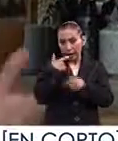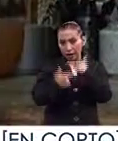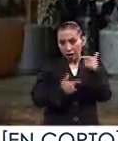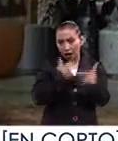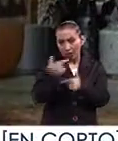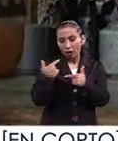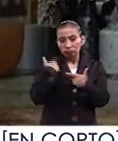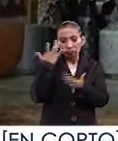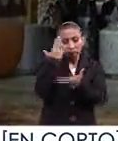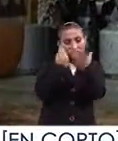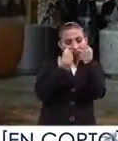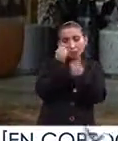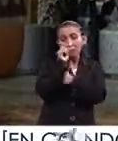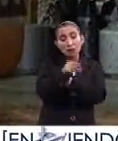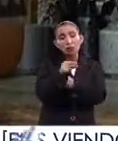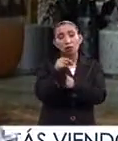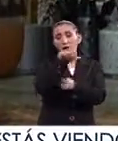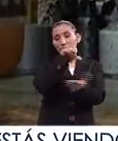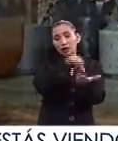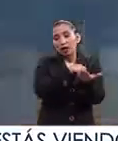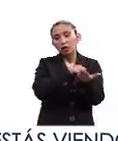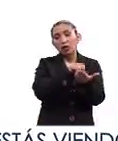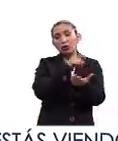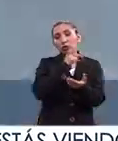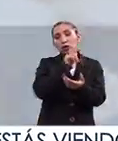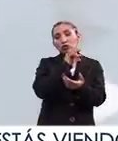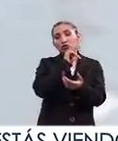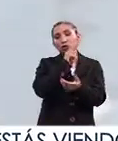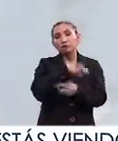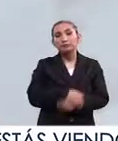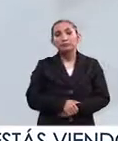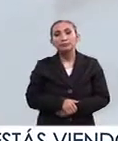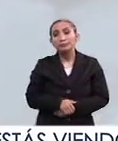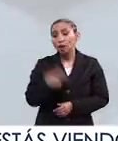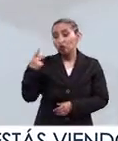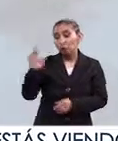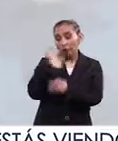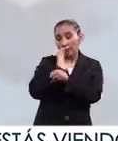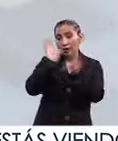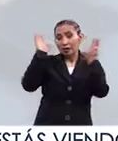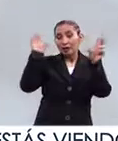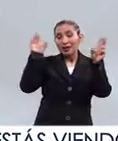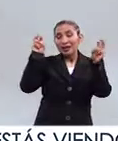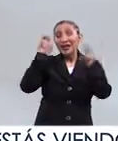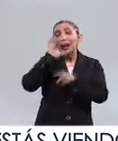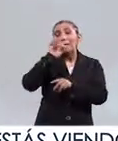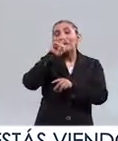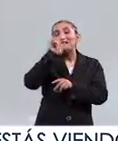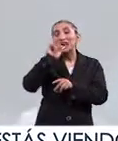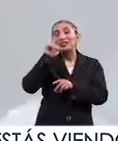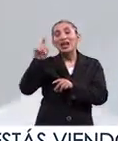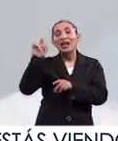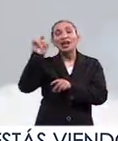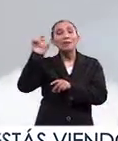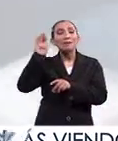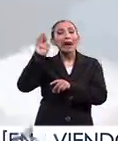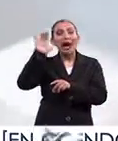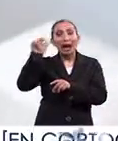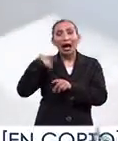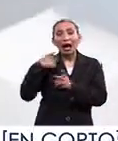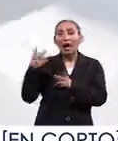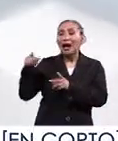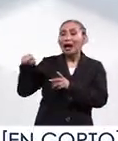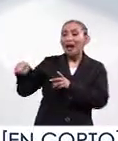generación, nos formamos ahí en este centro de producción. Su filme Cabeza de Vaca, basado en náufragos del